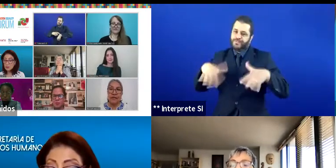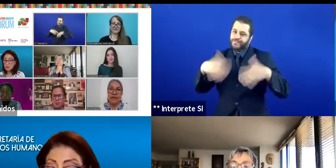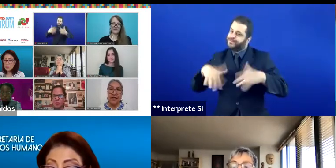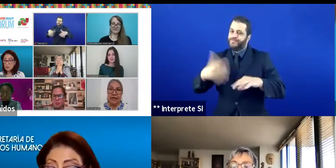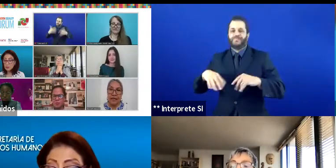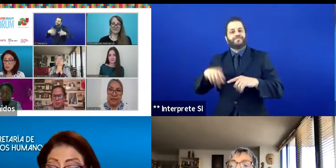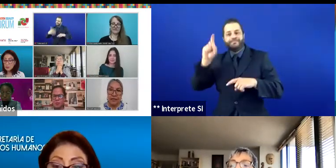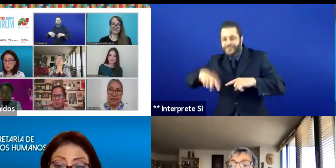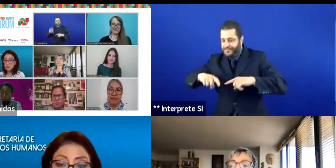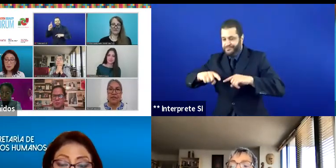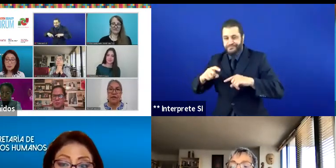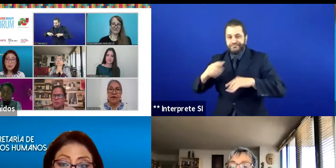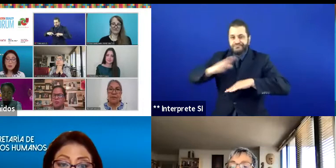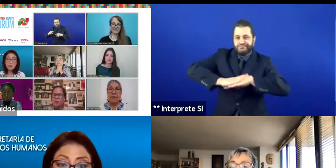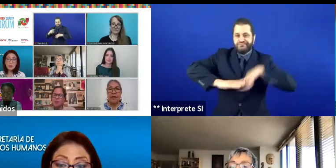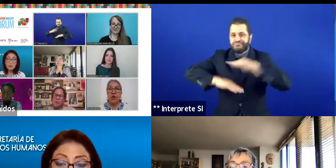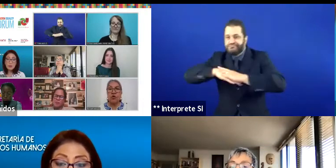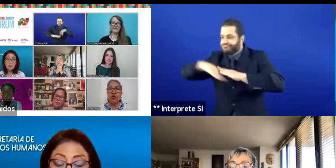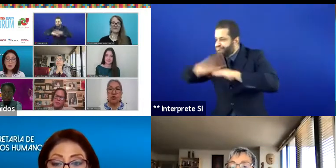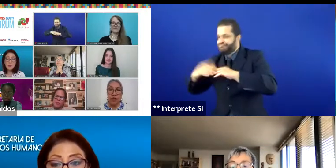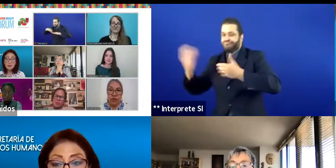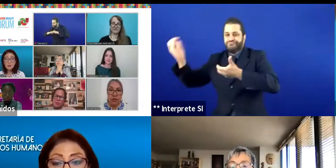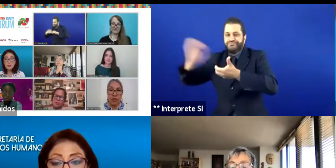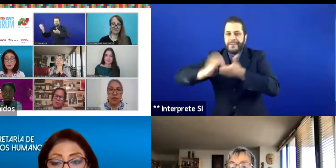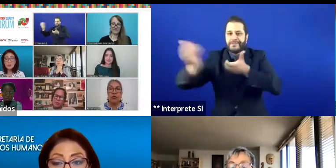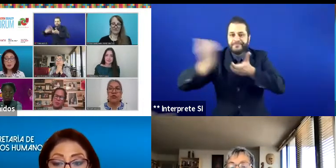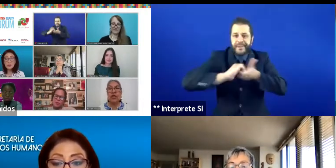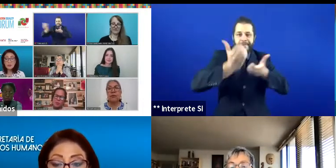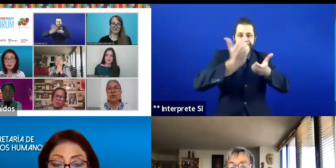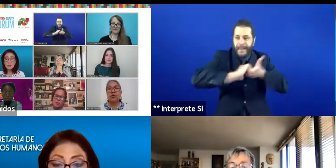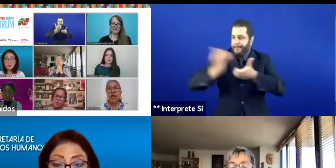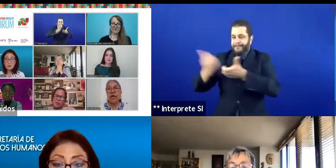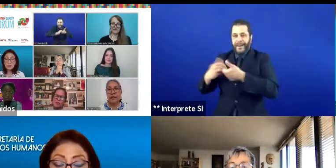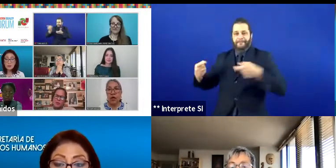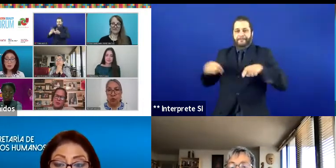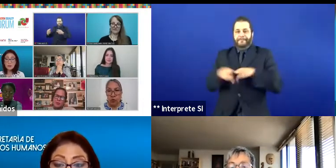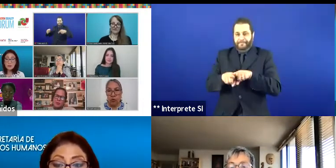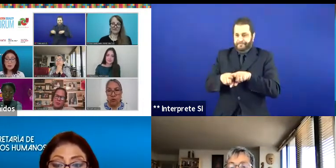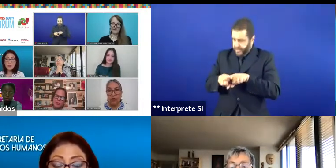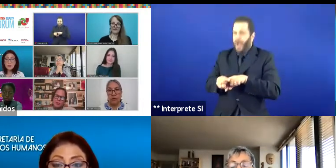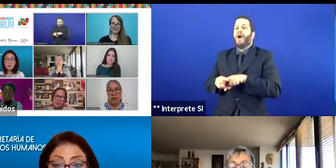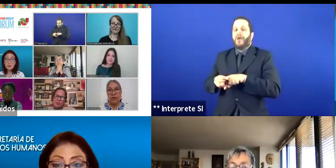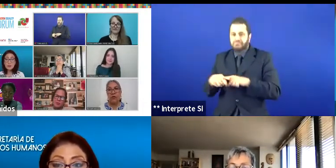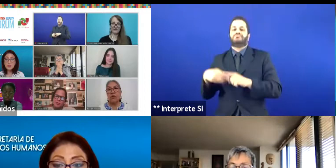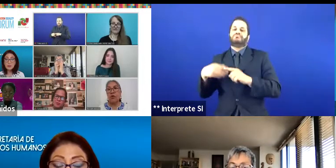fortalecer alianzas para construir y luchar por una agenda común